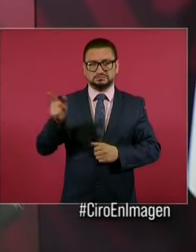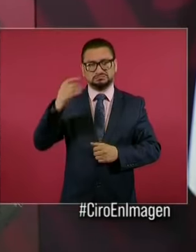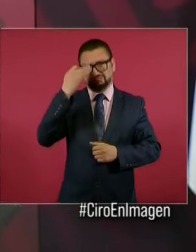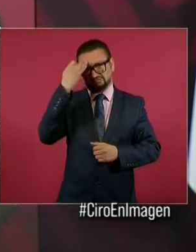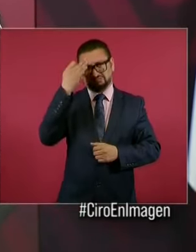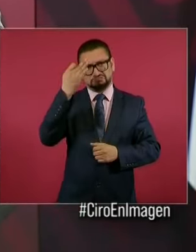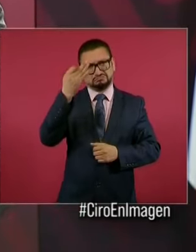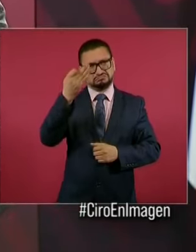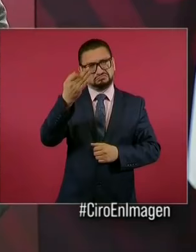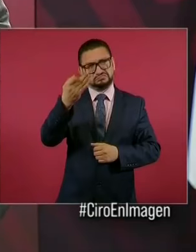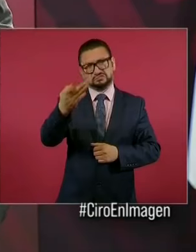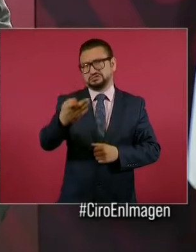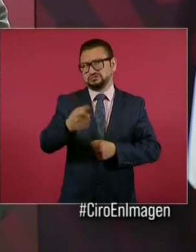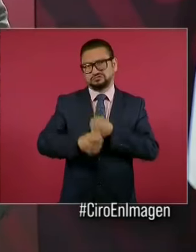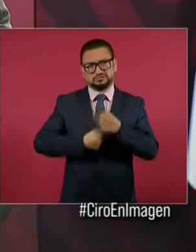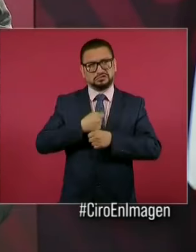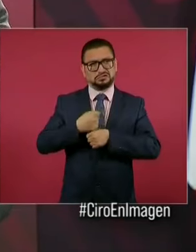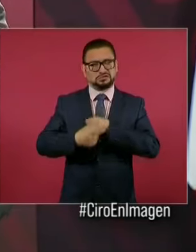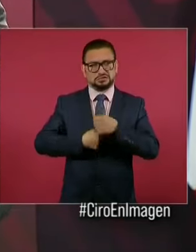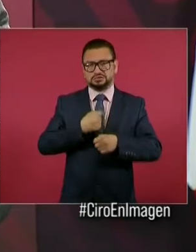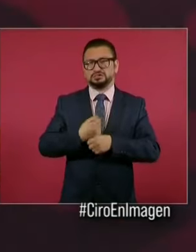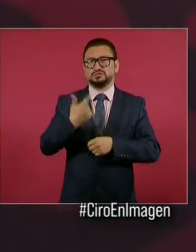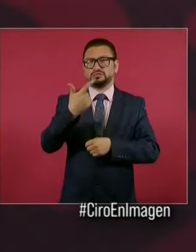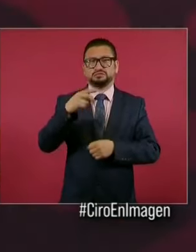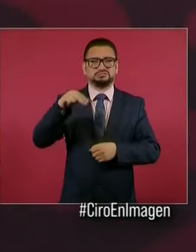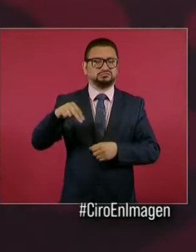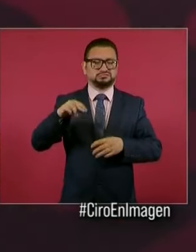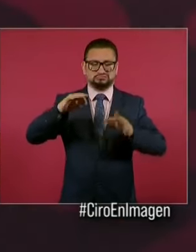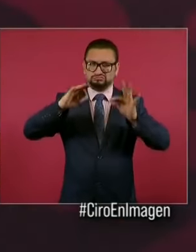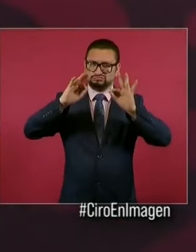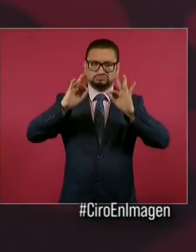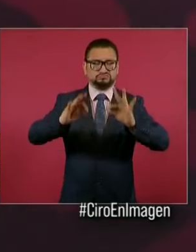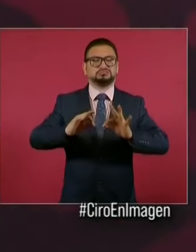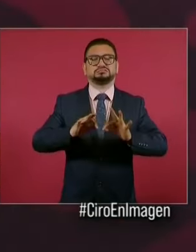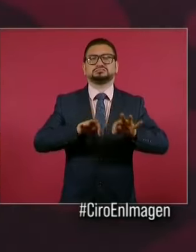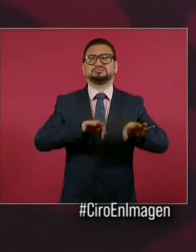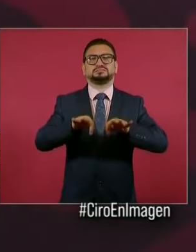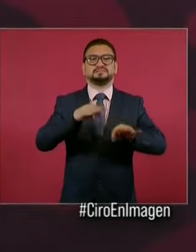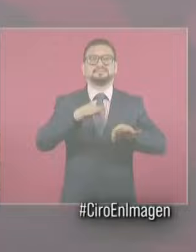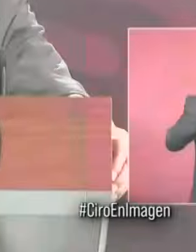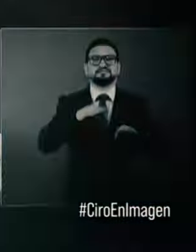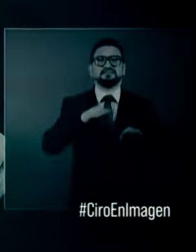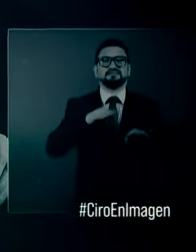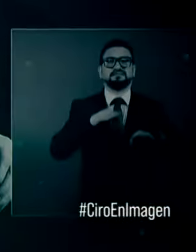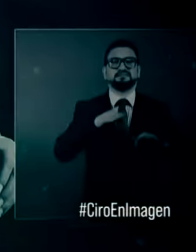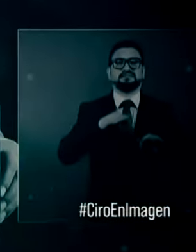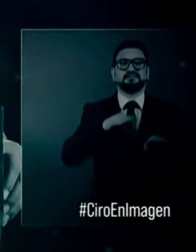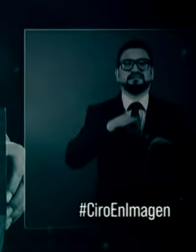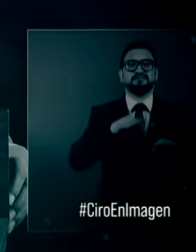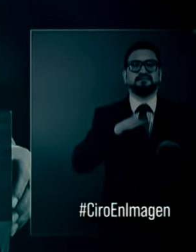permanecer y va a seguir actuando con rectitud.